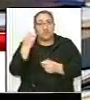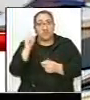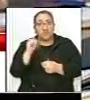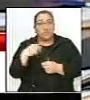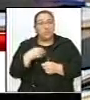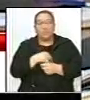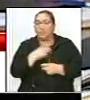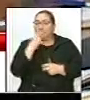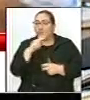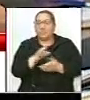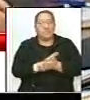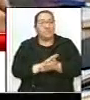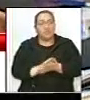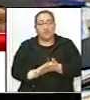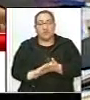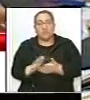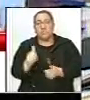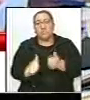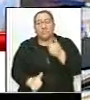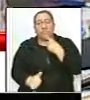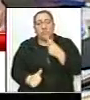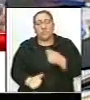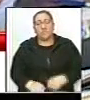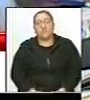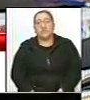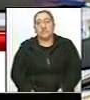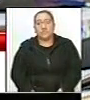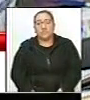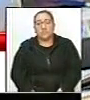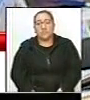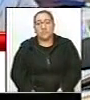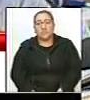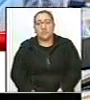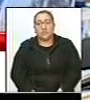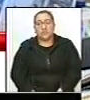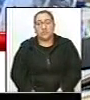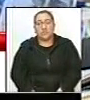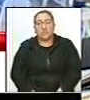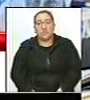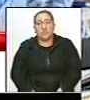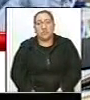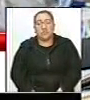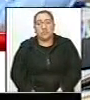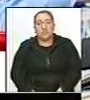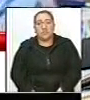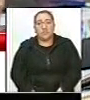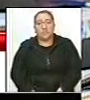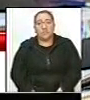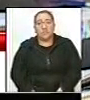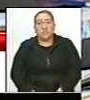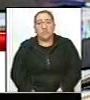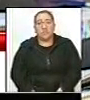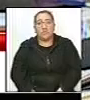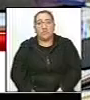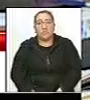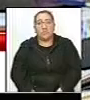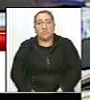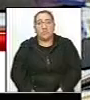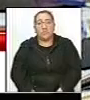hemos notado una definición de cuáles han de ser los objetivos a nivel del sector en términos